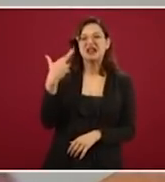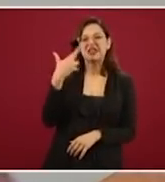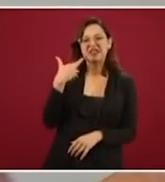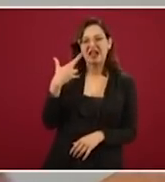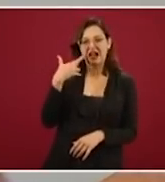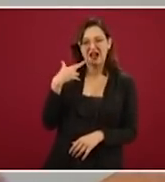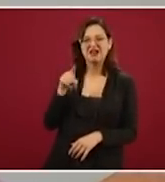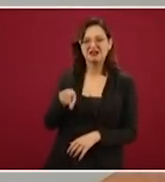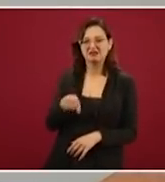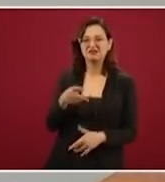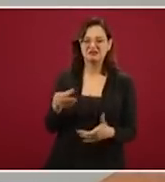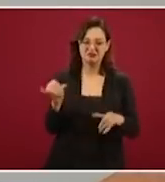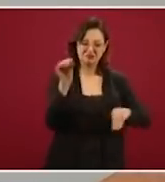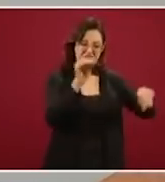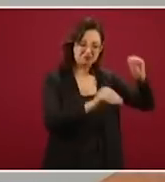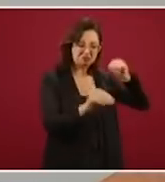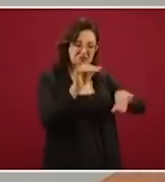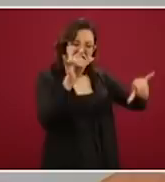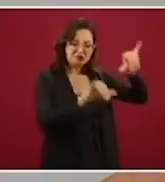Sí, es parte,